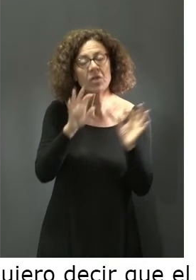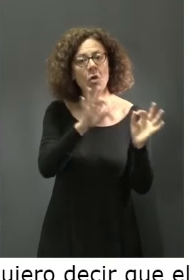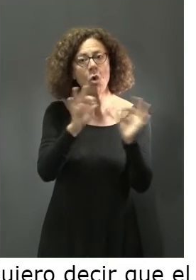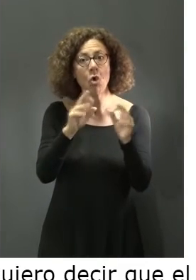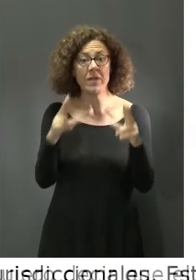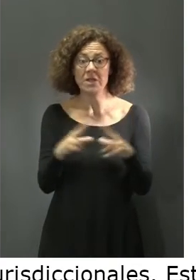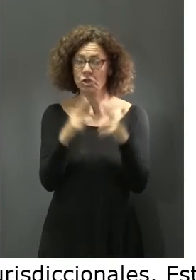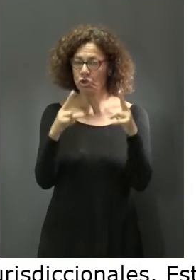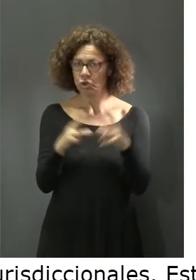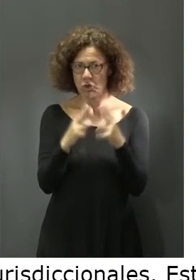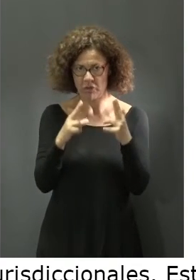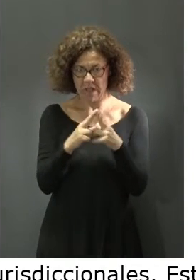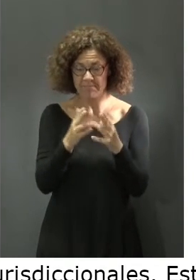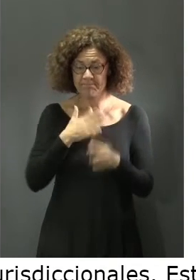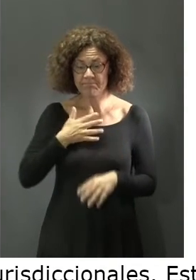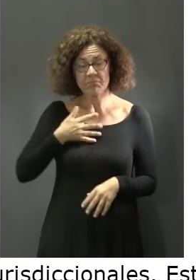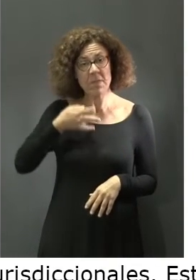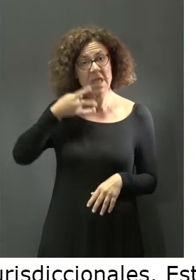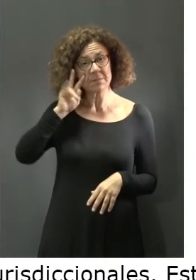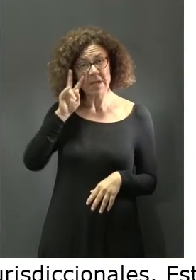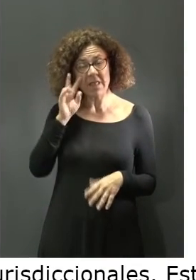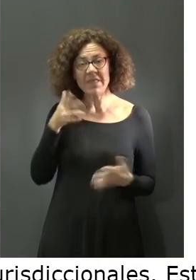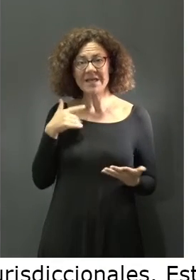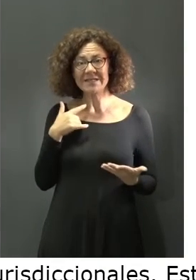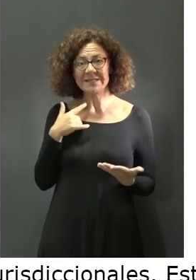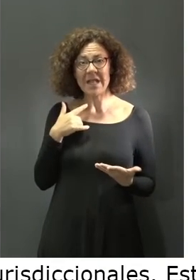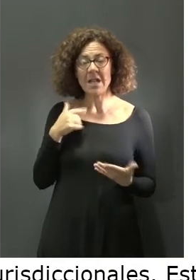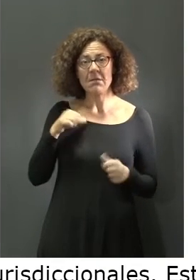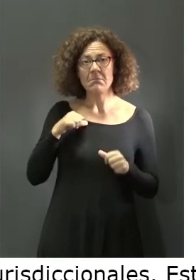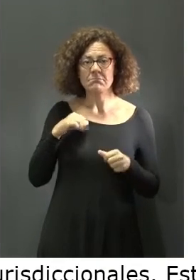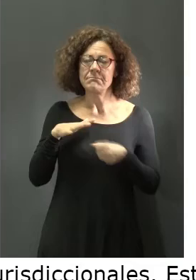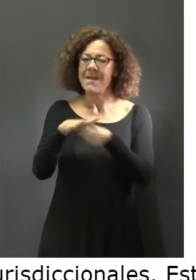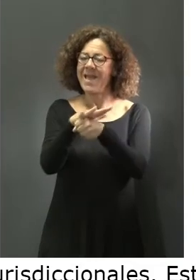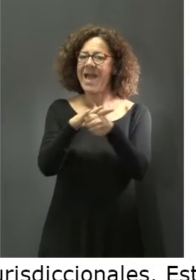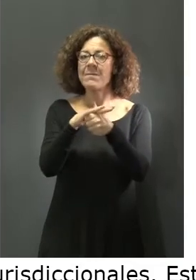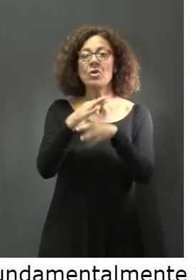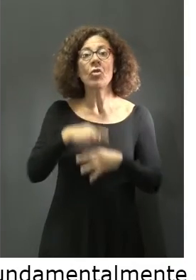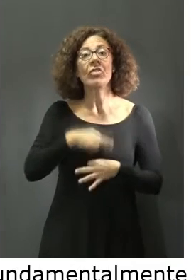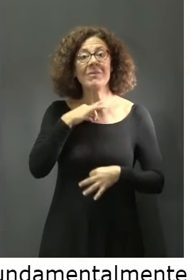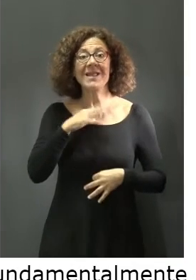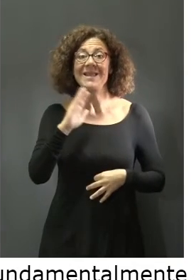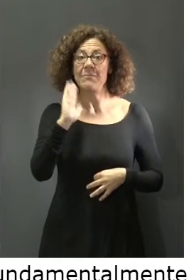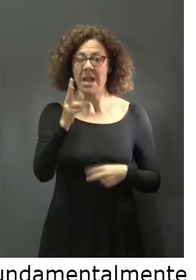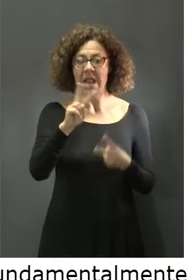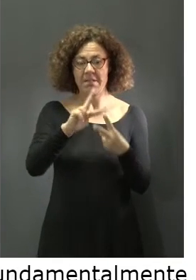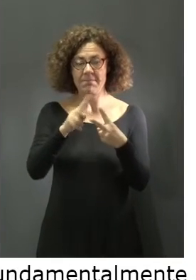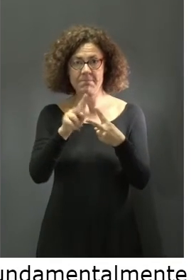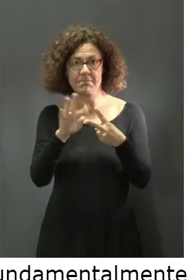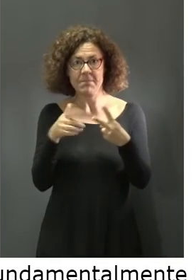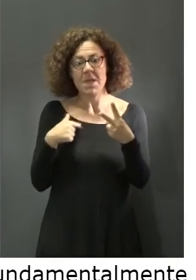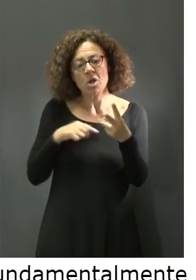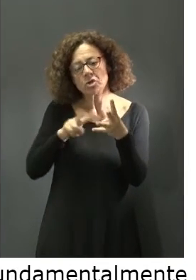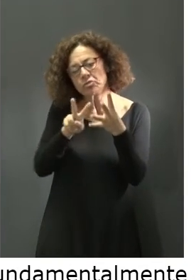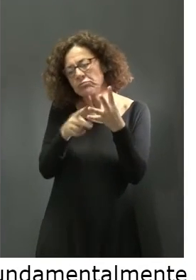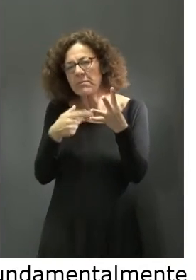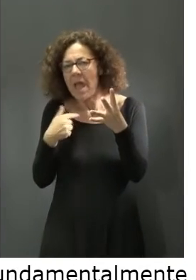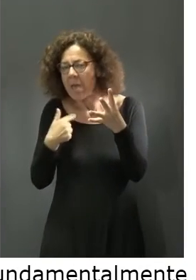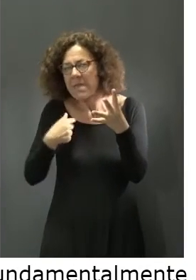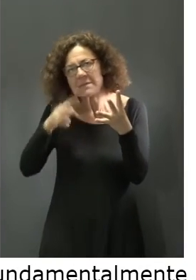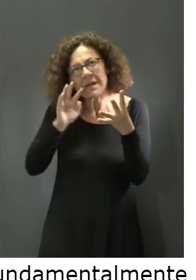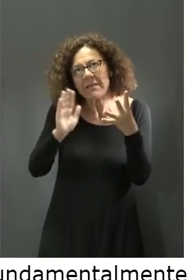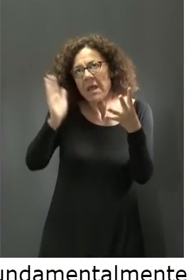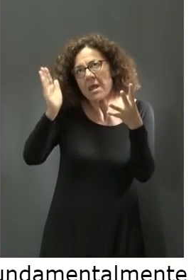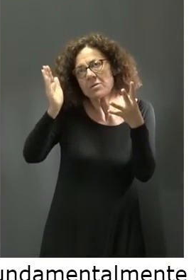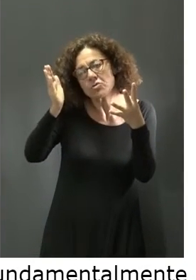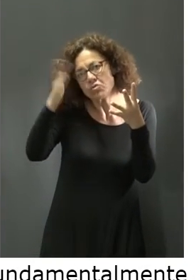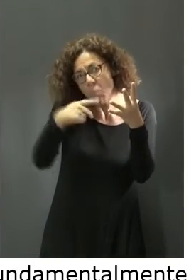laboral. Mi experiencia se circunscribe al ámbito civil y al ámbito penal, por tanto, los otros son ajenos a mi experiencia y prefiero,